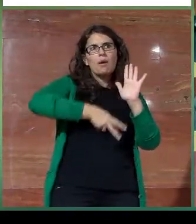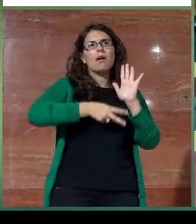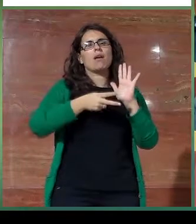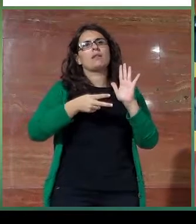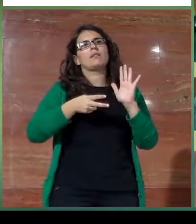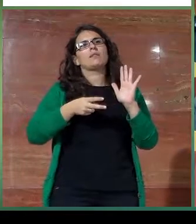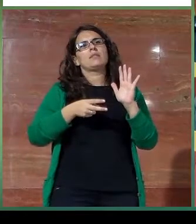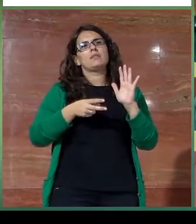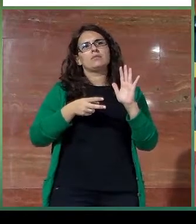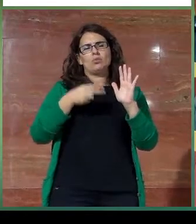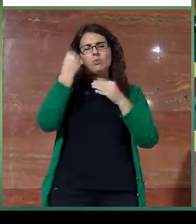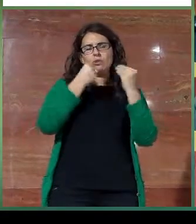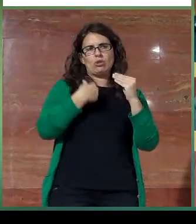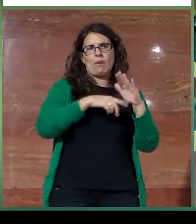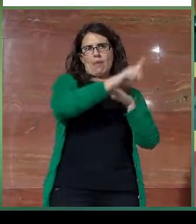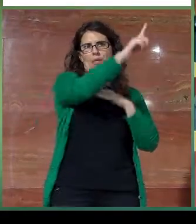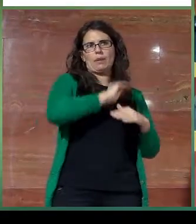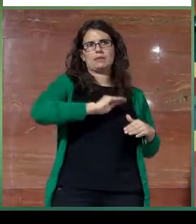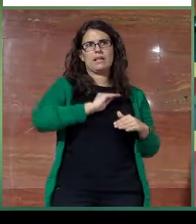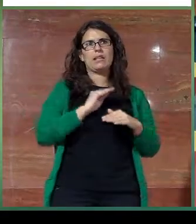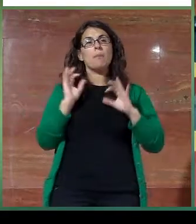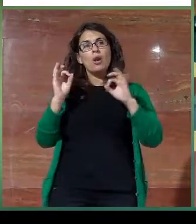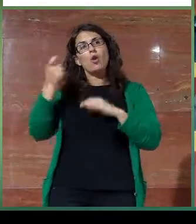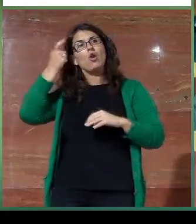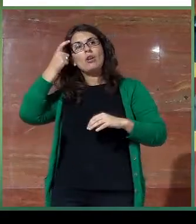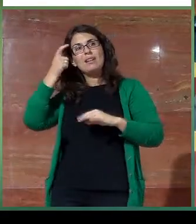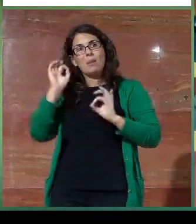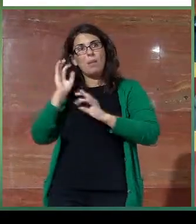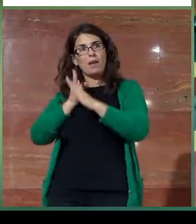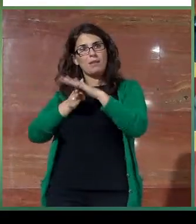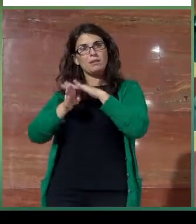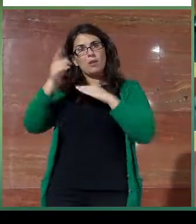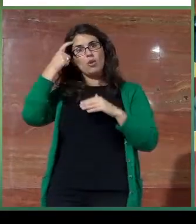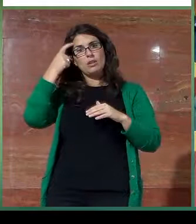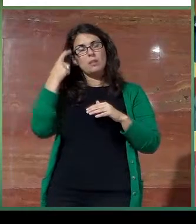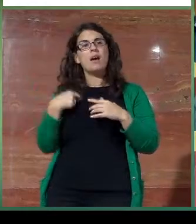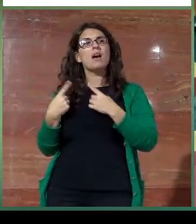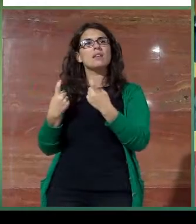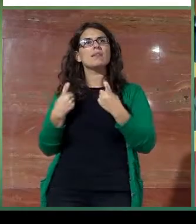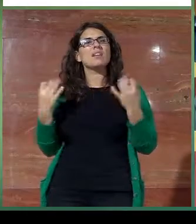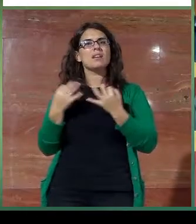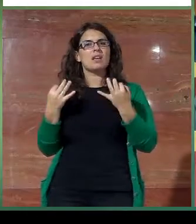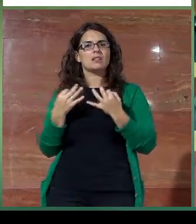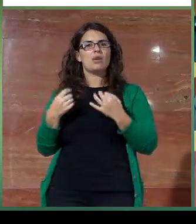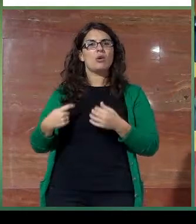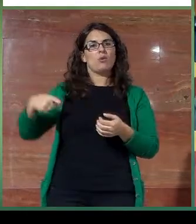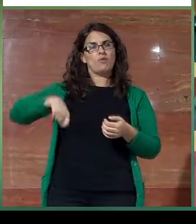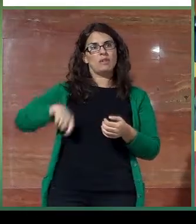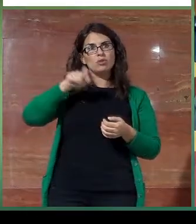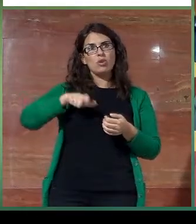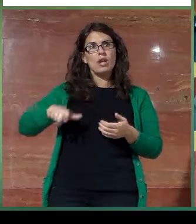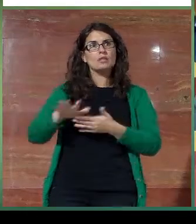creo, se ha avanzado mucho más en ello. La accesibilidad cognitiva precisa de que los profesionales y todos le